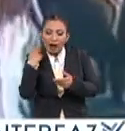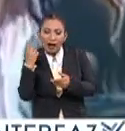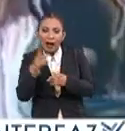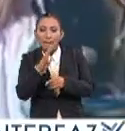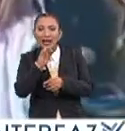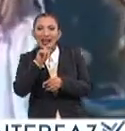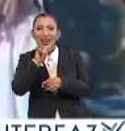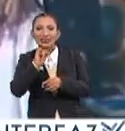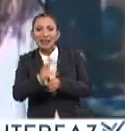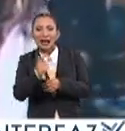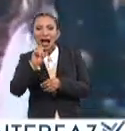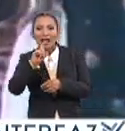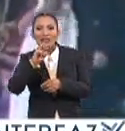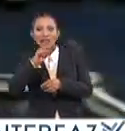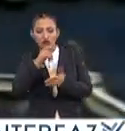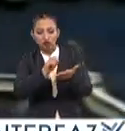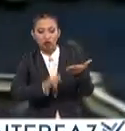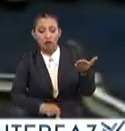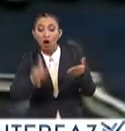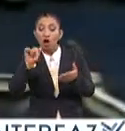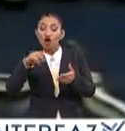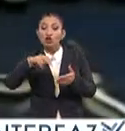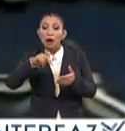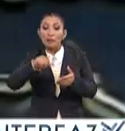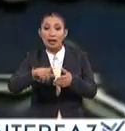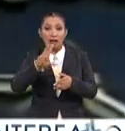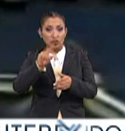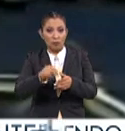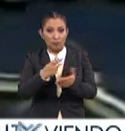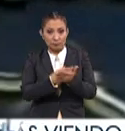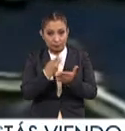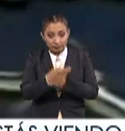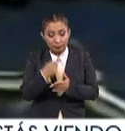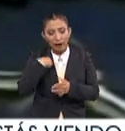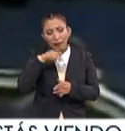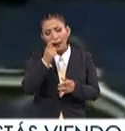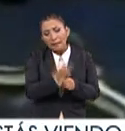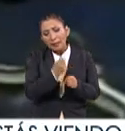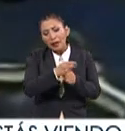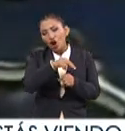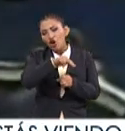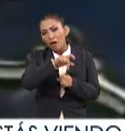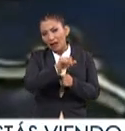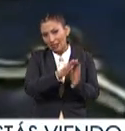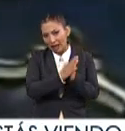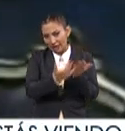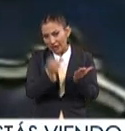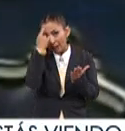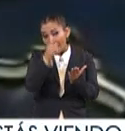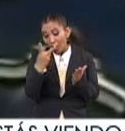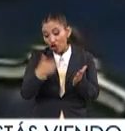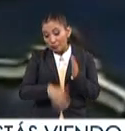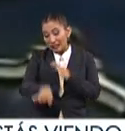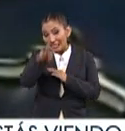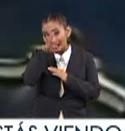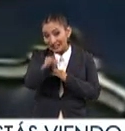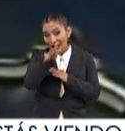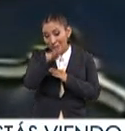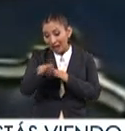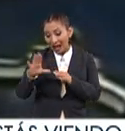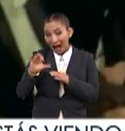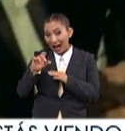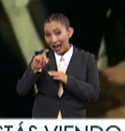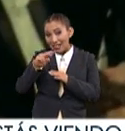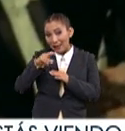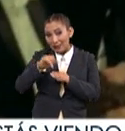Benedict Anderson en su texto Los no galardonados, notas sobre el Premio Nobel de Literatura. Para 2019, la